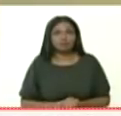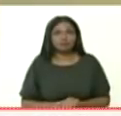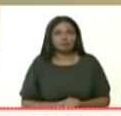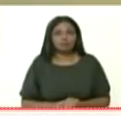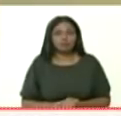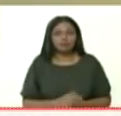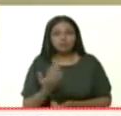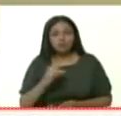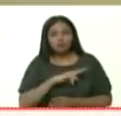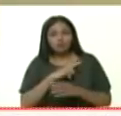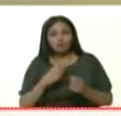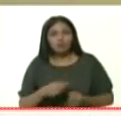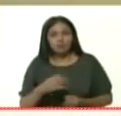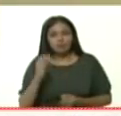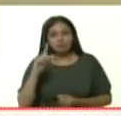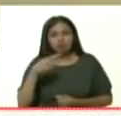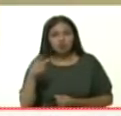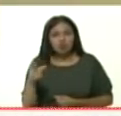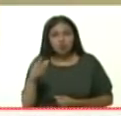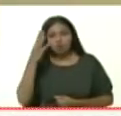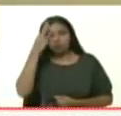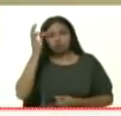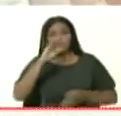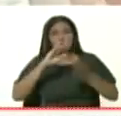¿Qué dicen las gobernadoras? ¿Son o no?